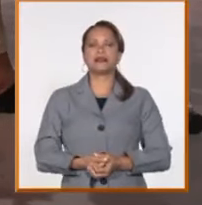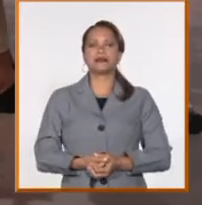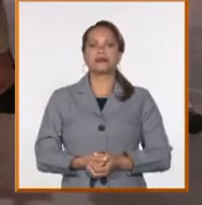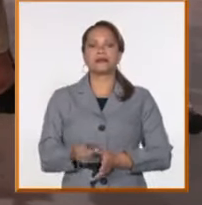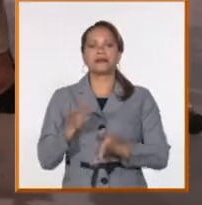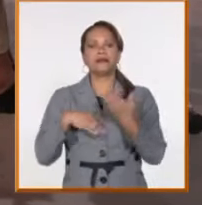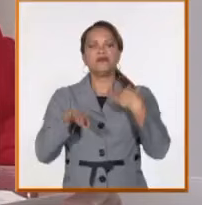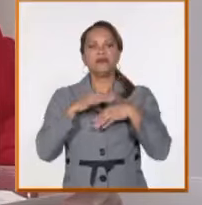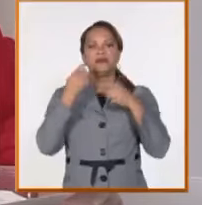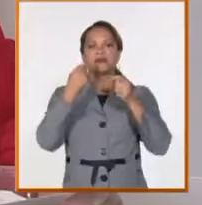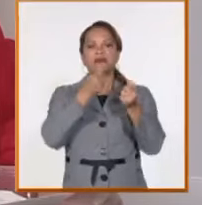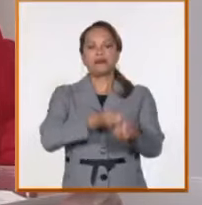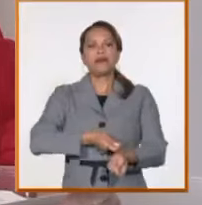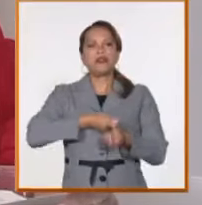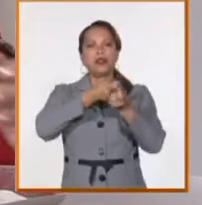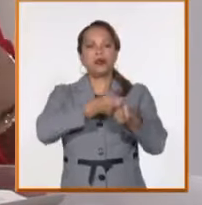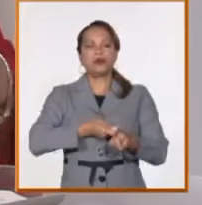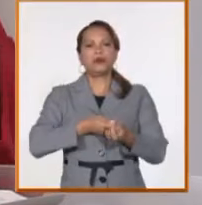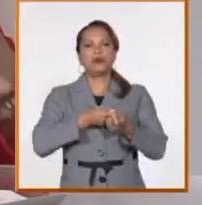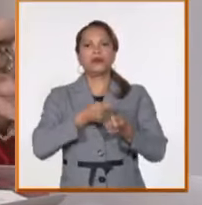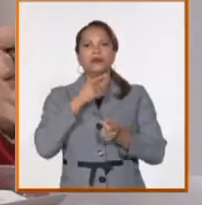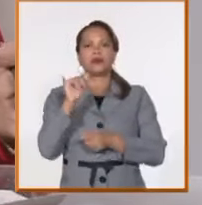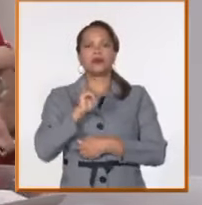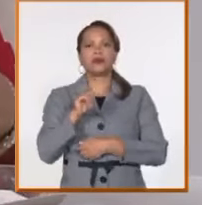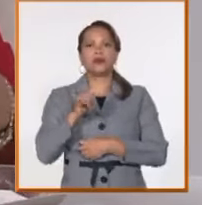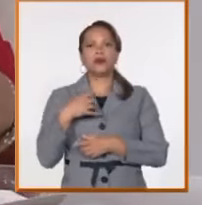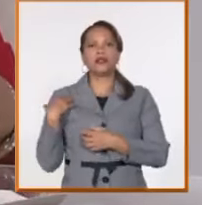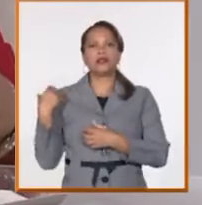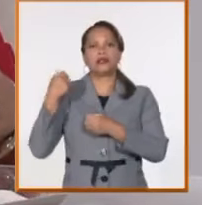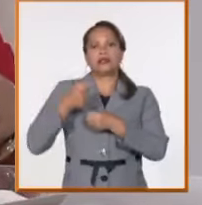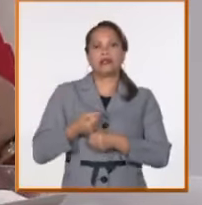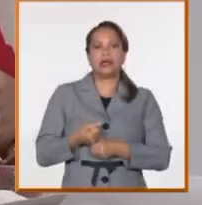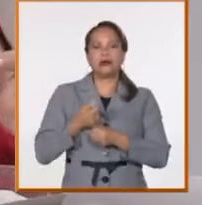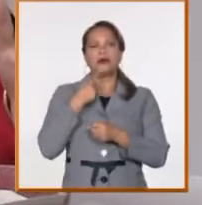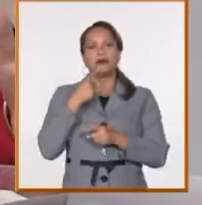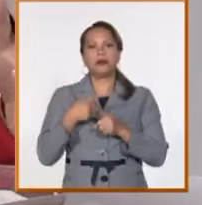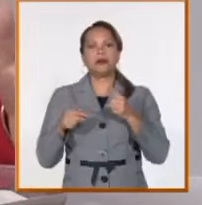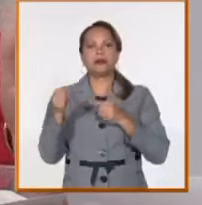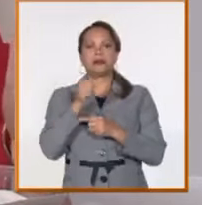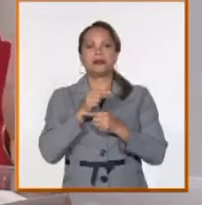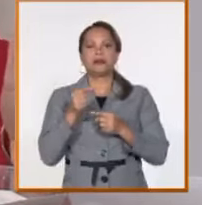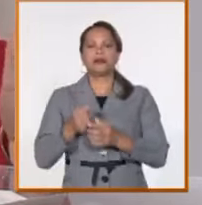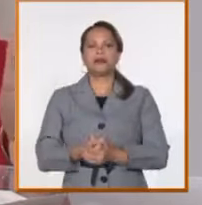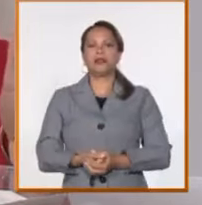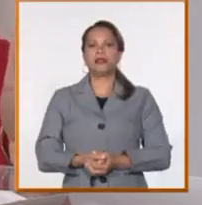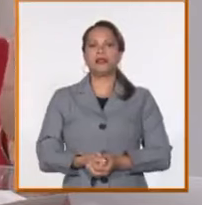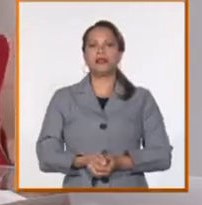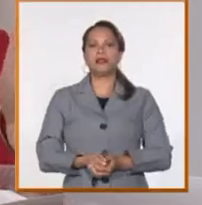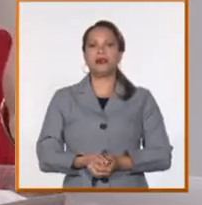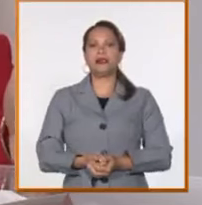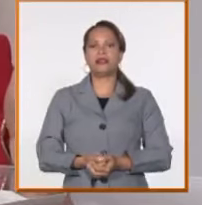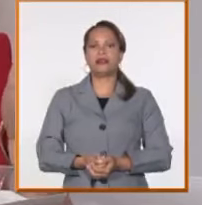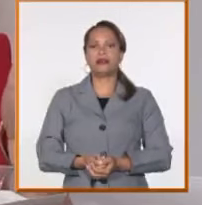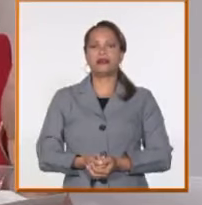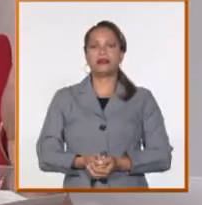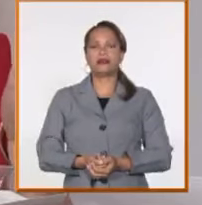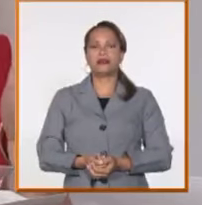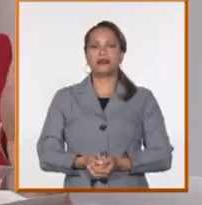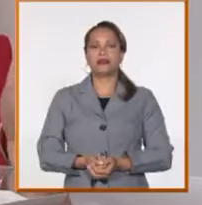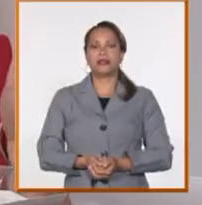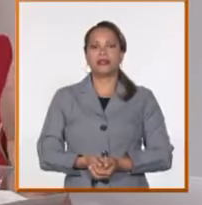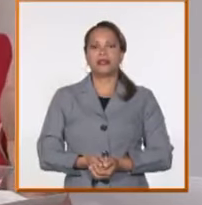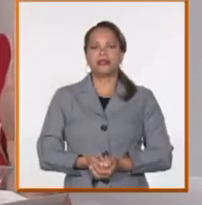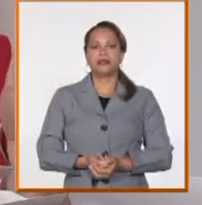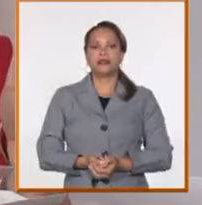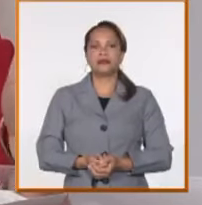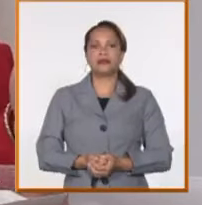suministramos sacos de polipropileno que eh fundamentalmente Para que acompañen las exportaciones del Carbón en para este